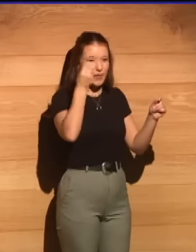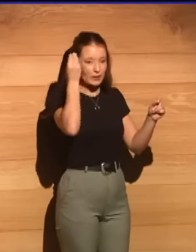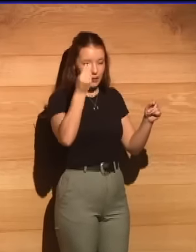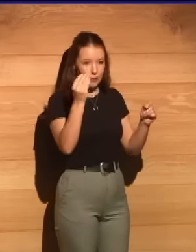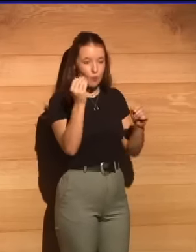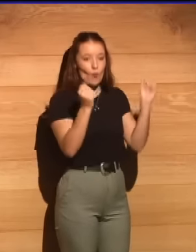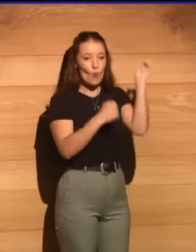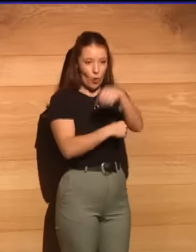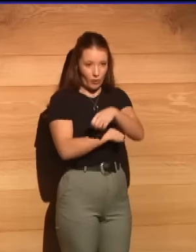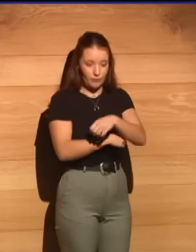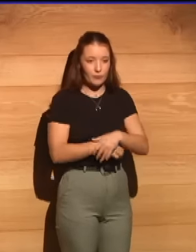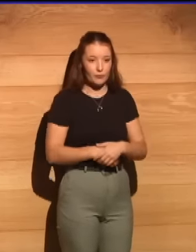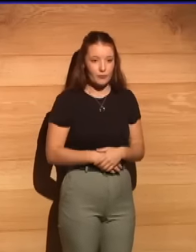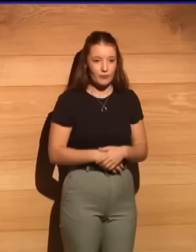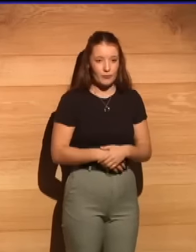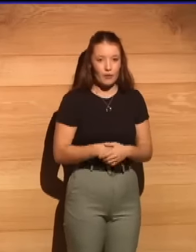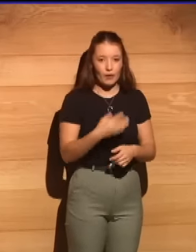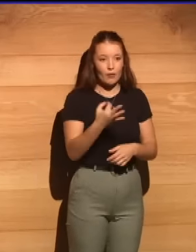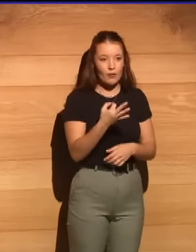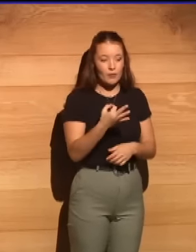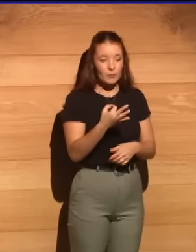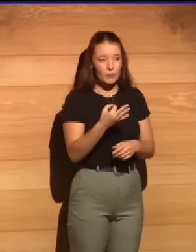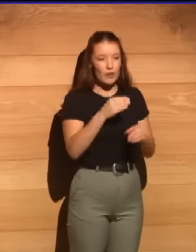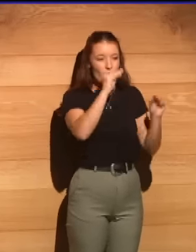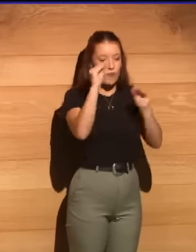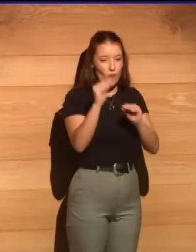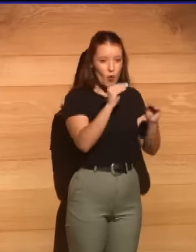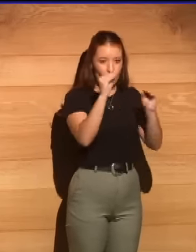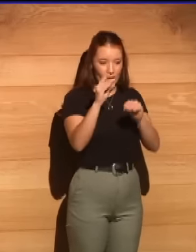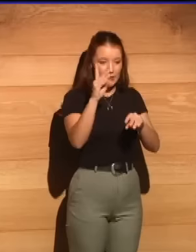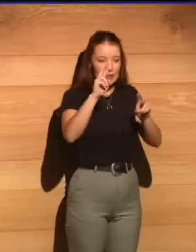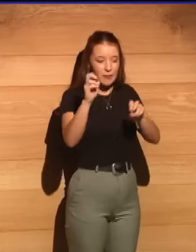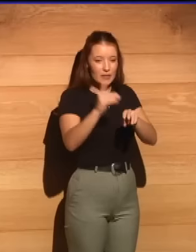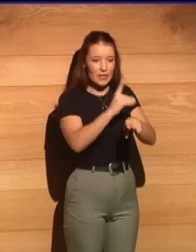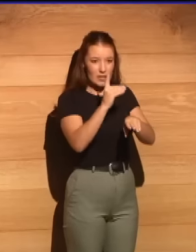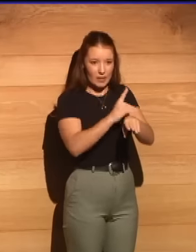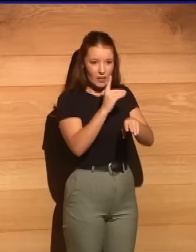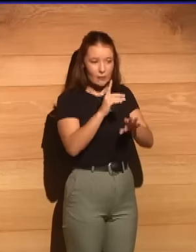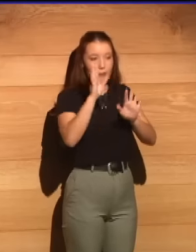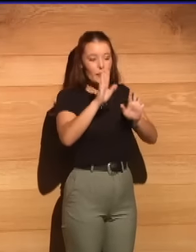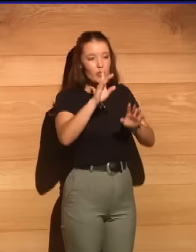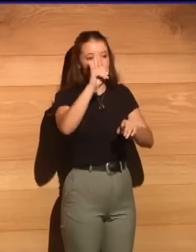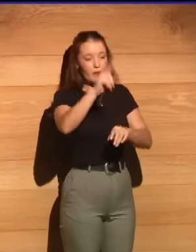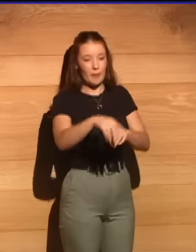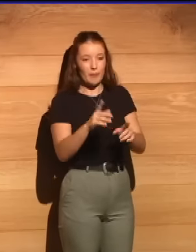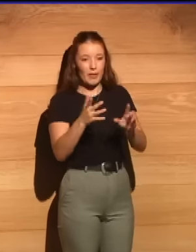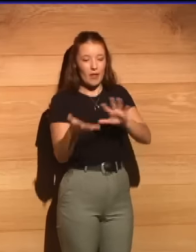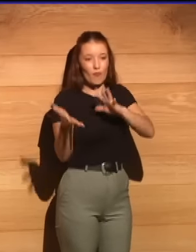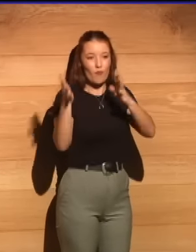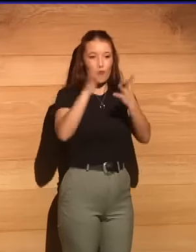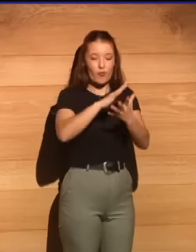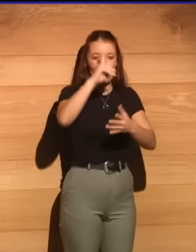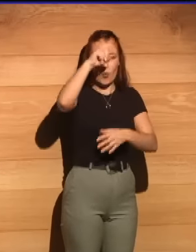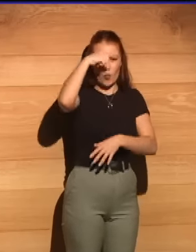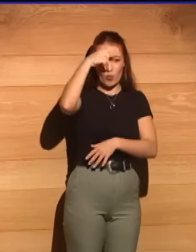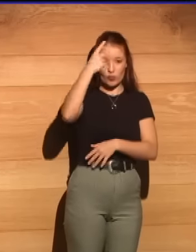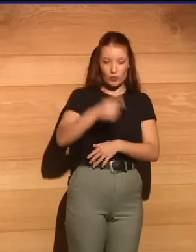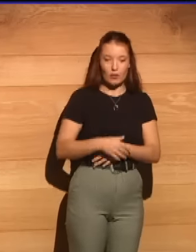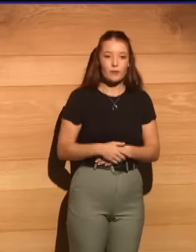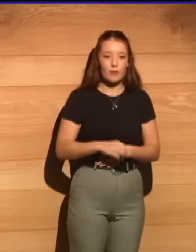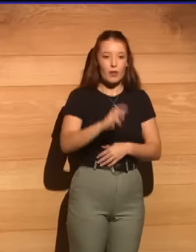es formar en habilidades digitales a la pyme, pero también formarla en su cambio cultural. Y después tenemos que hacer que la pyme tenga acceso,